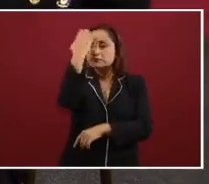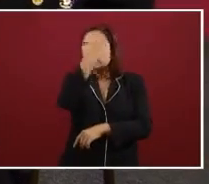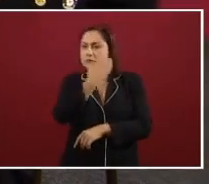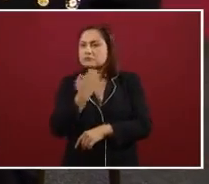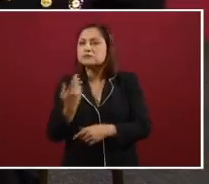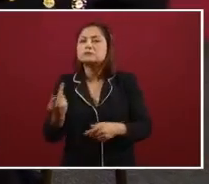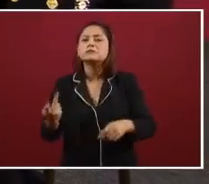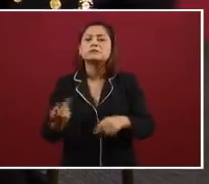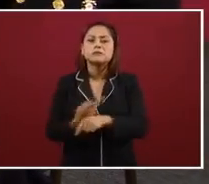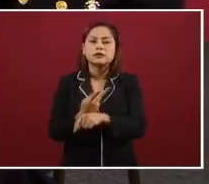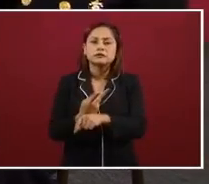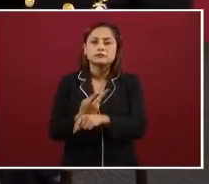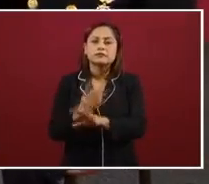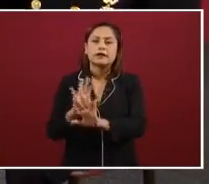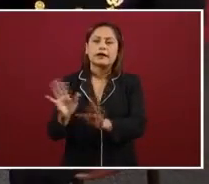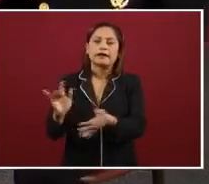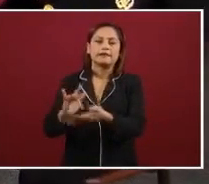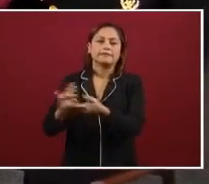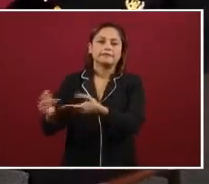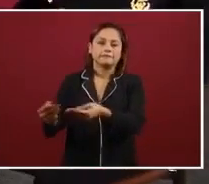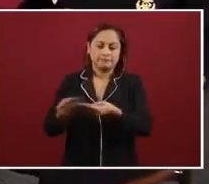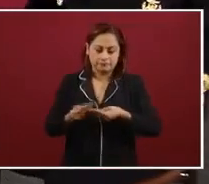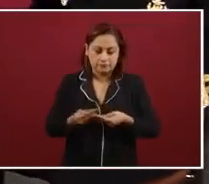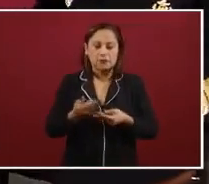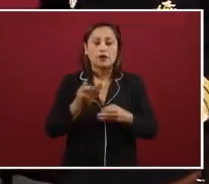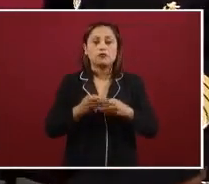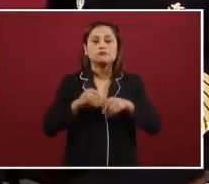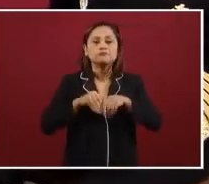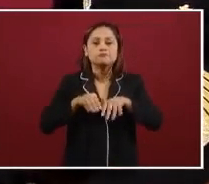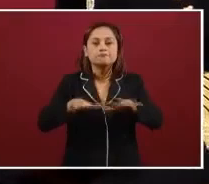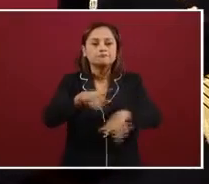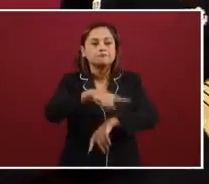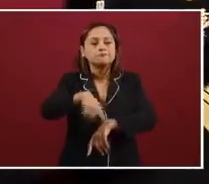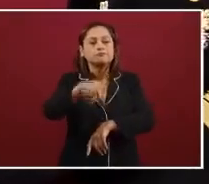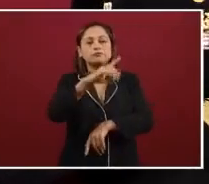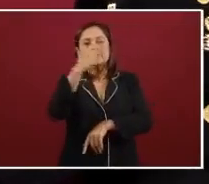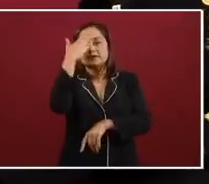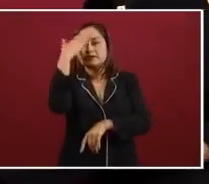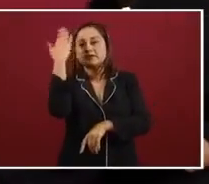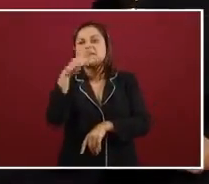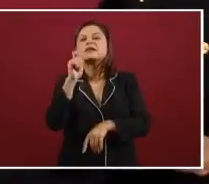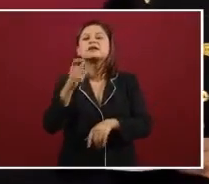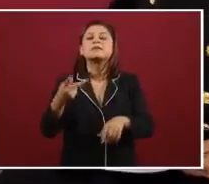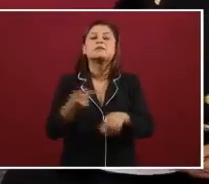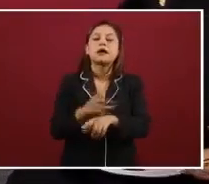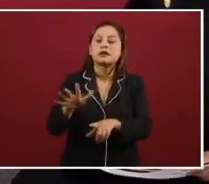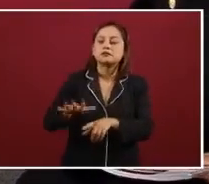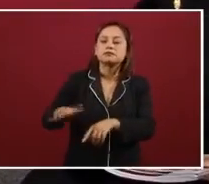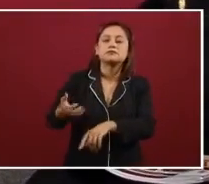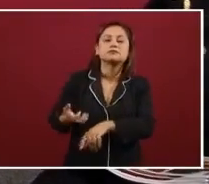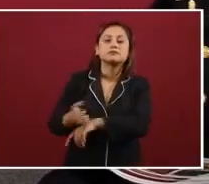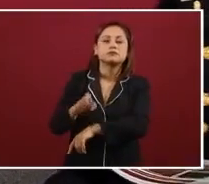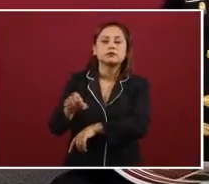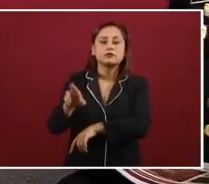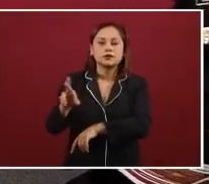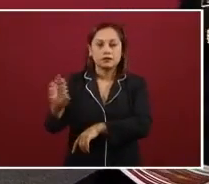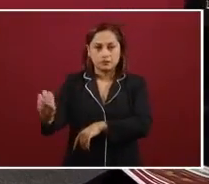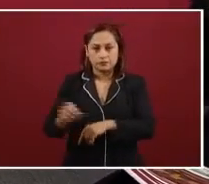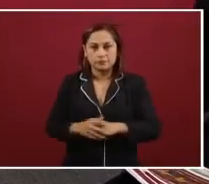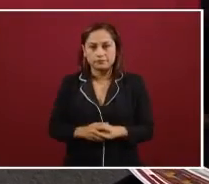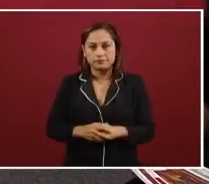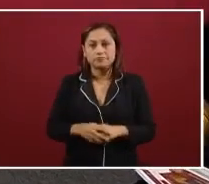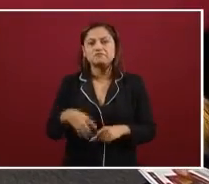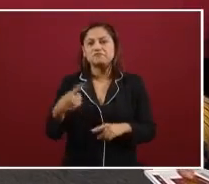queremos compartir con ustedes la situación actual en Quintana Roo, y nos va a